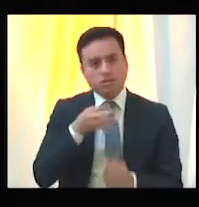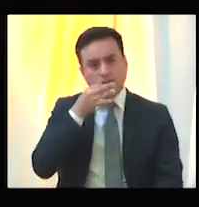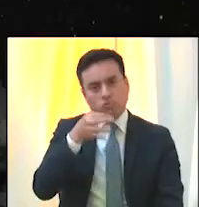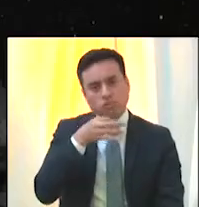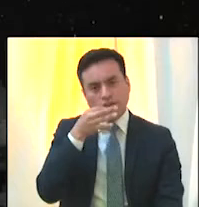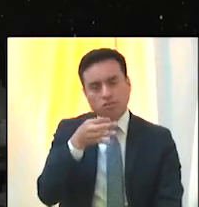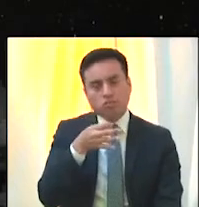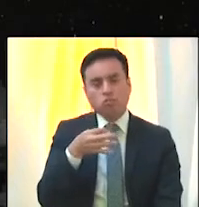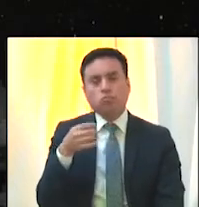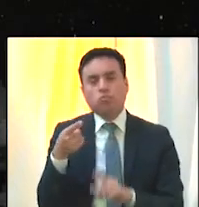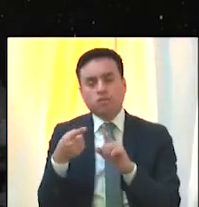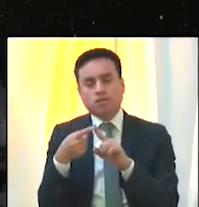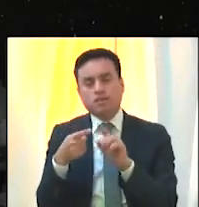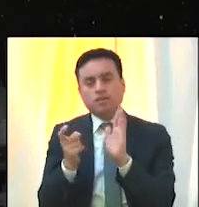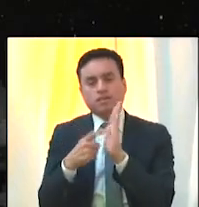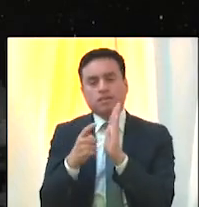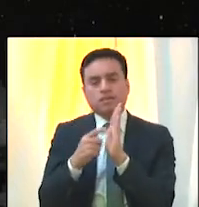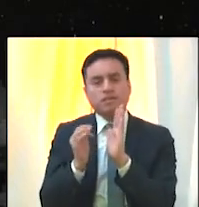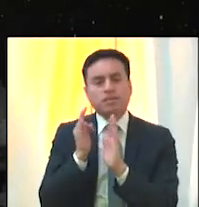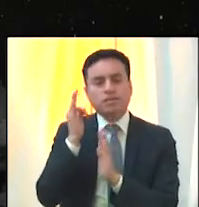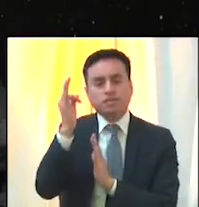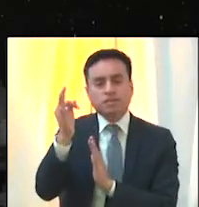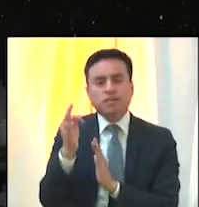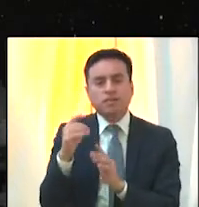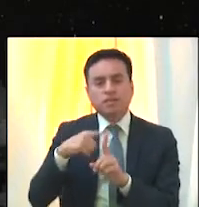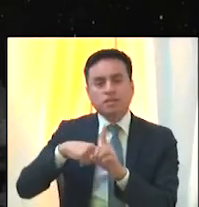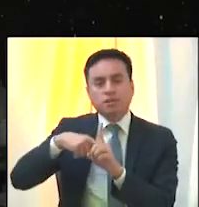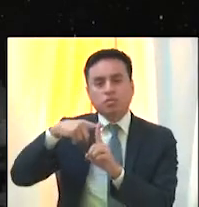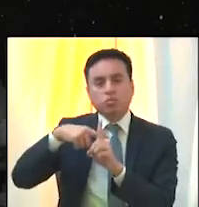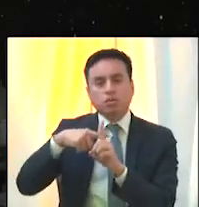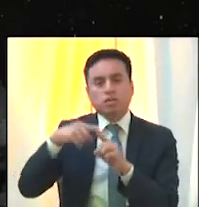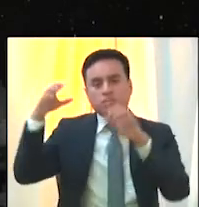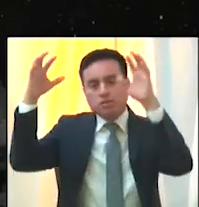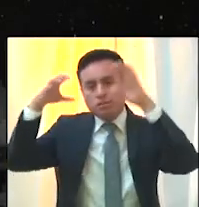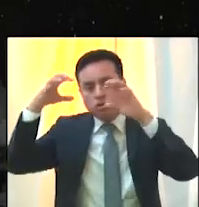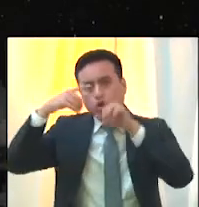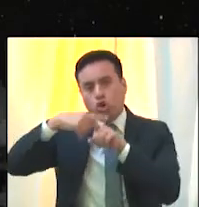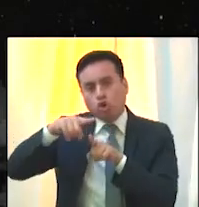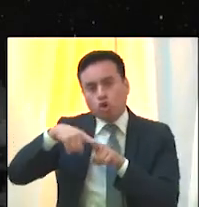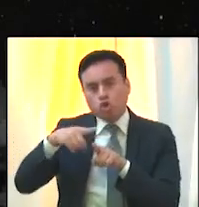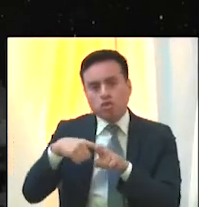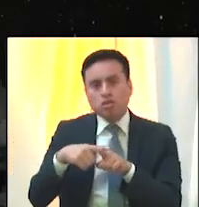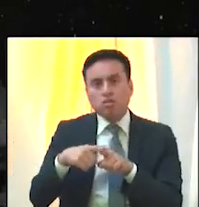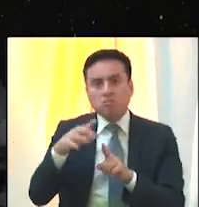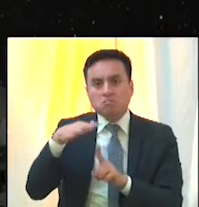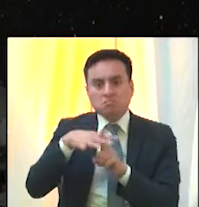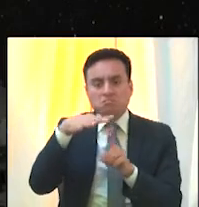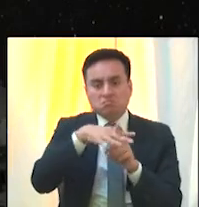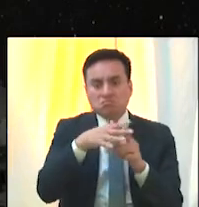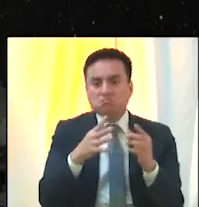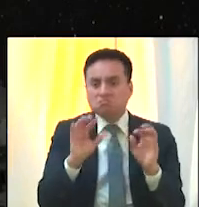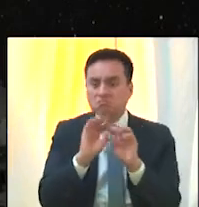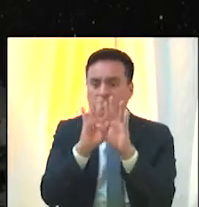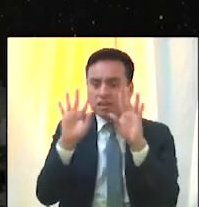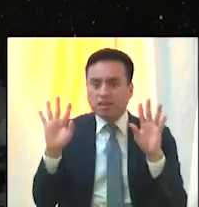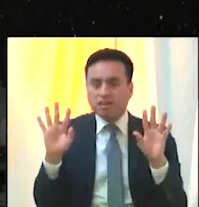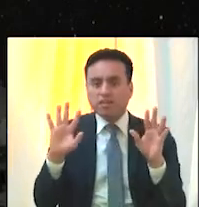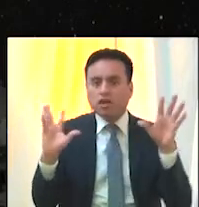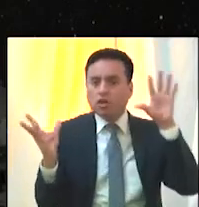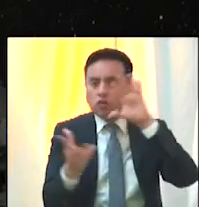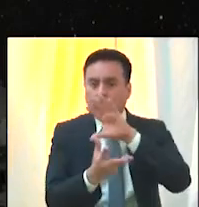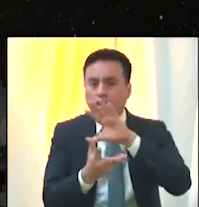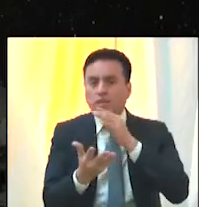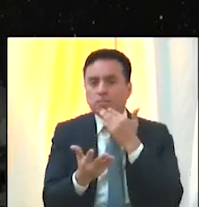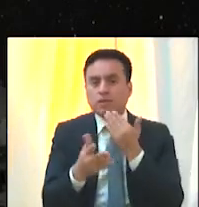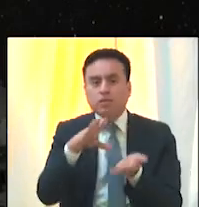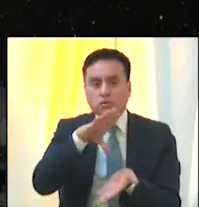contado es que, por una parte, las tendencias de temperatura, precipitación y otras variables han comenzado a emerger de manera muy clara, tanto a nivel global como